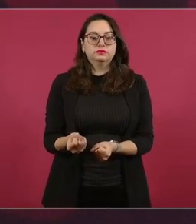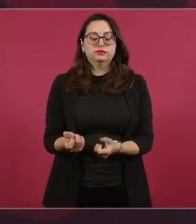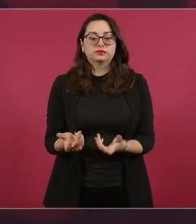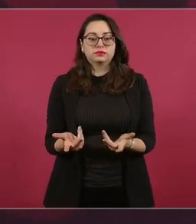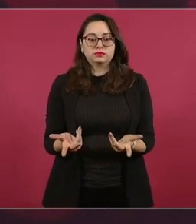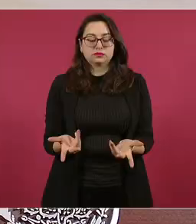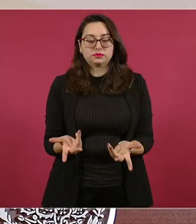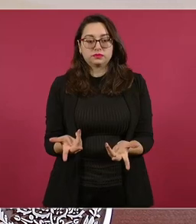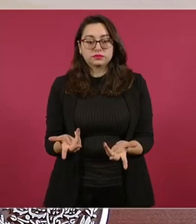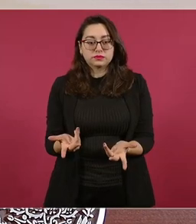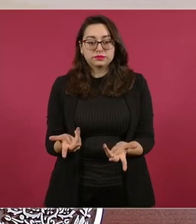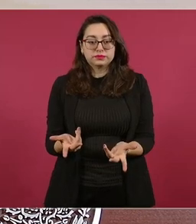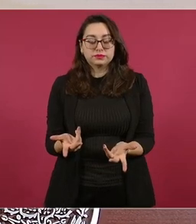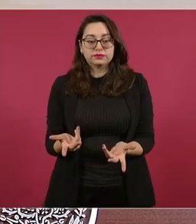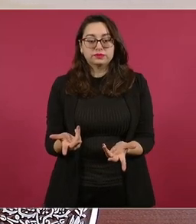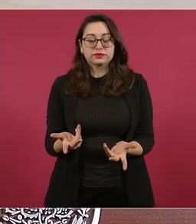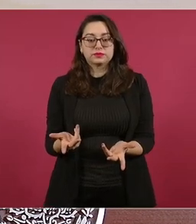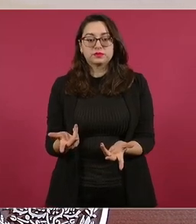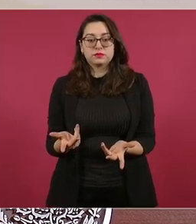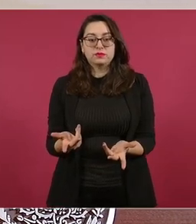sin